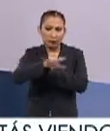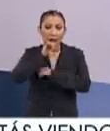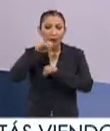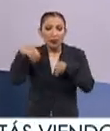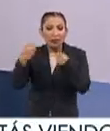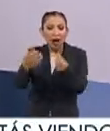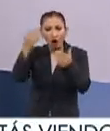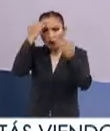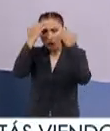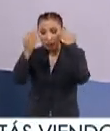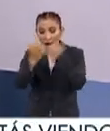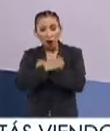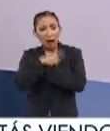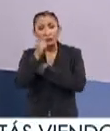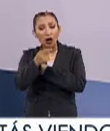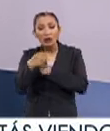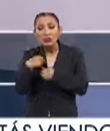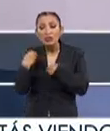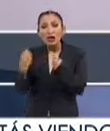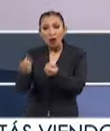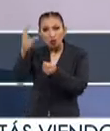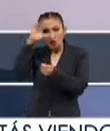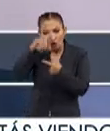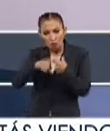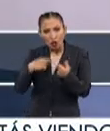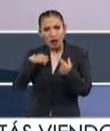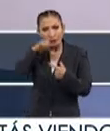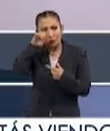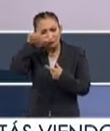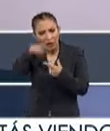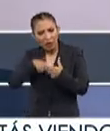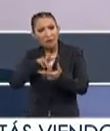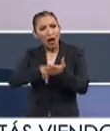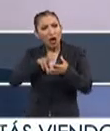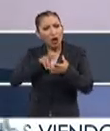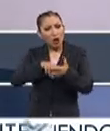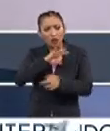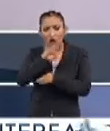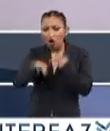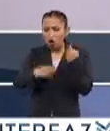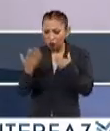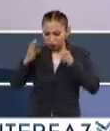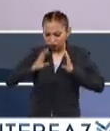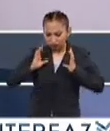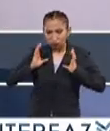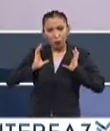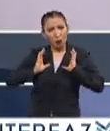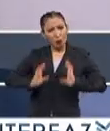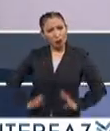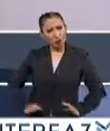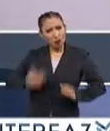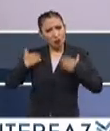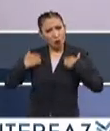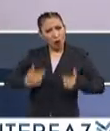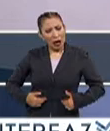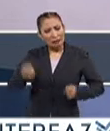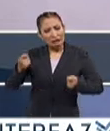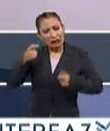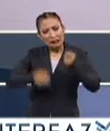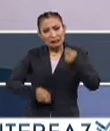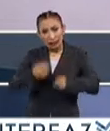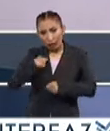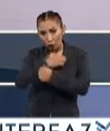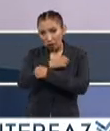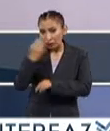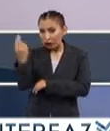proveer conocimientos, la educación enriquece la cultura, el espíritu, los valores y todo aquello que nos caracteriza como seres humanos. La educación es